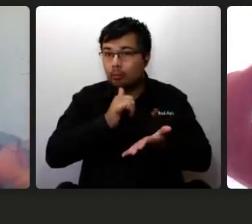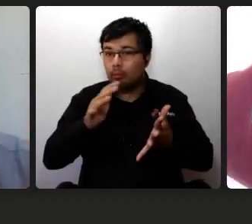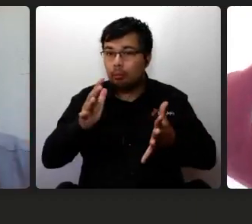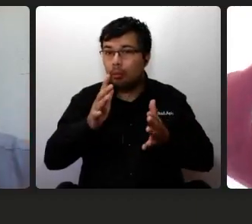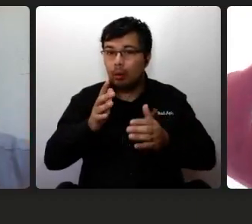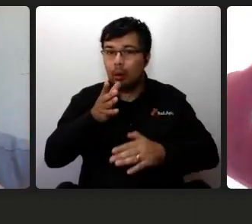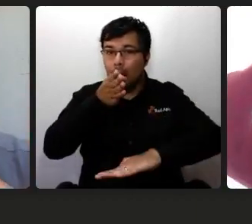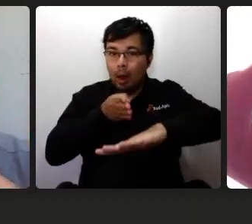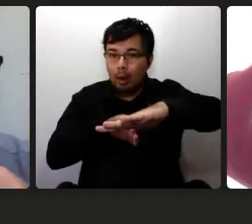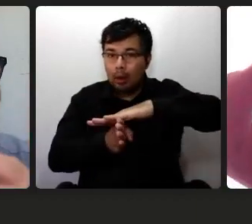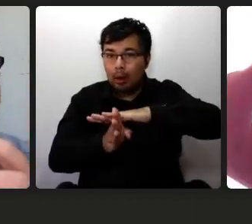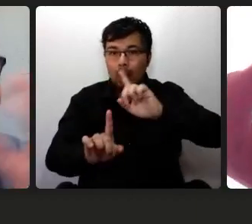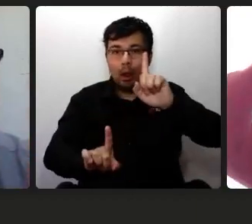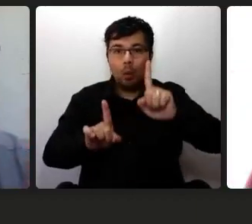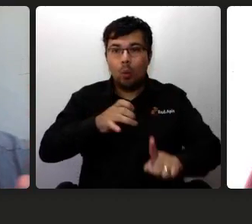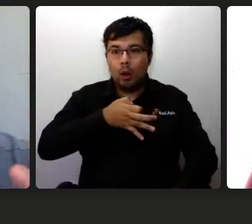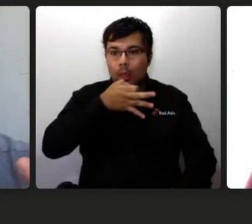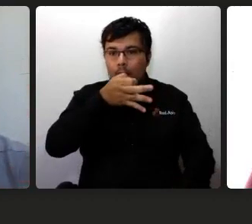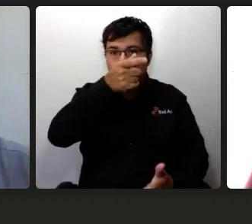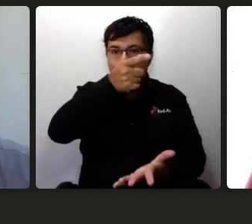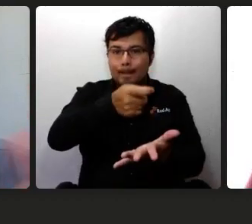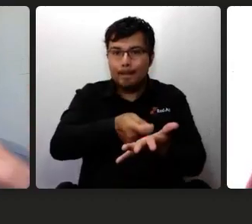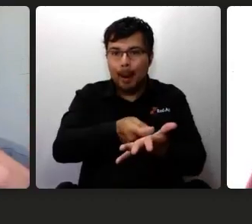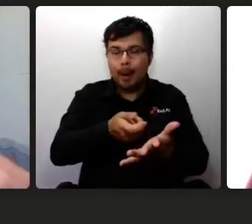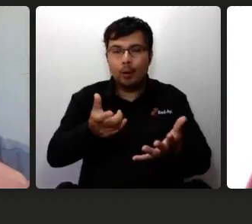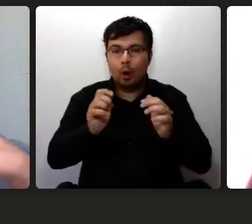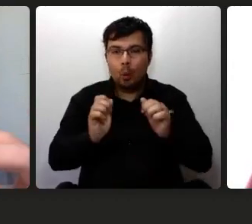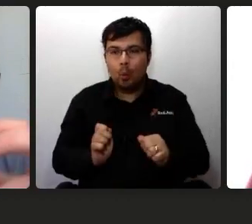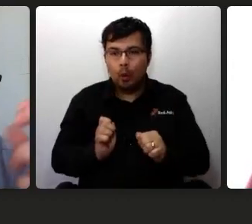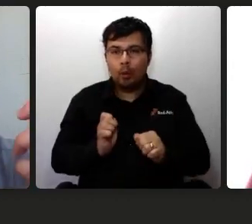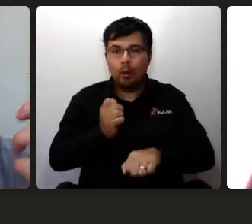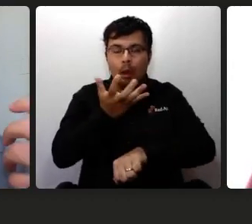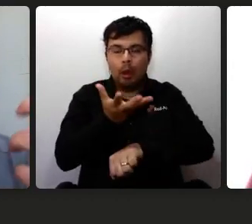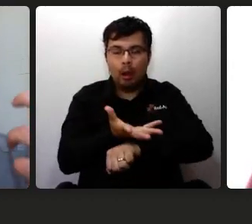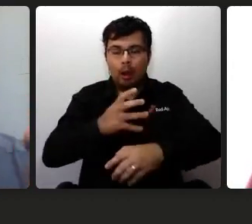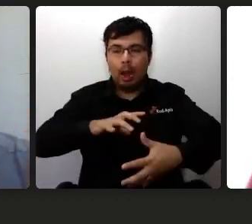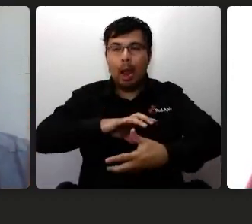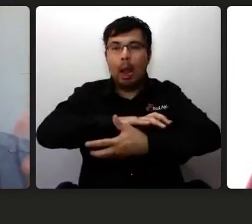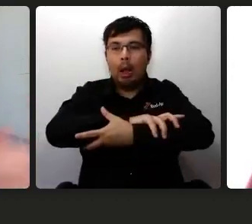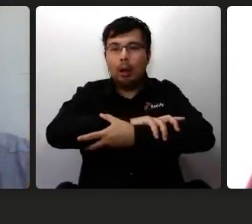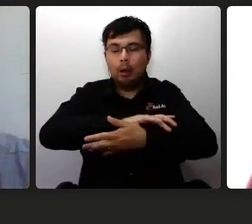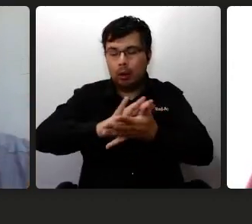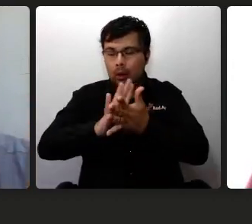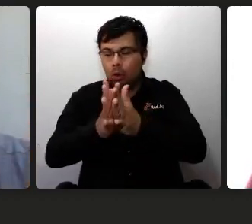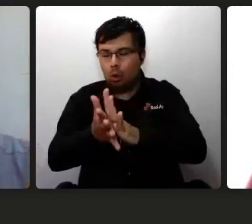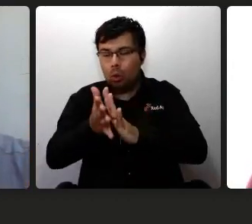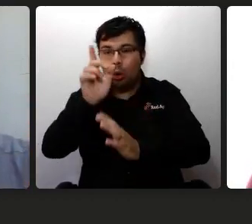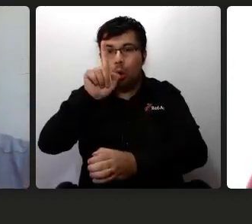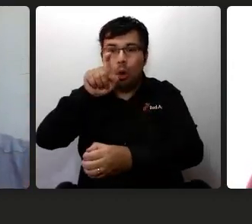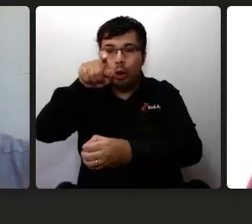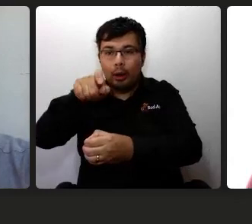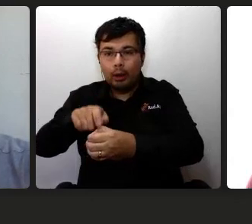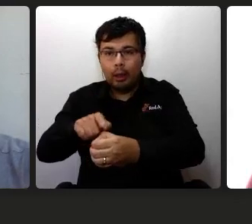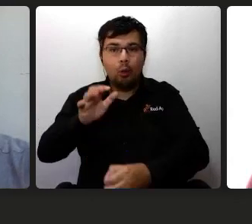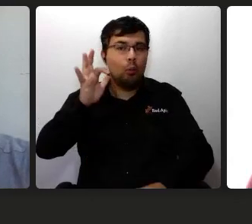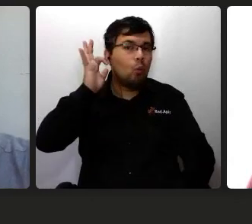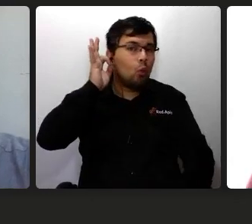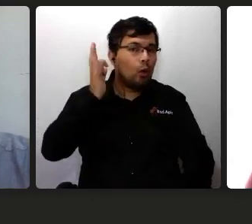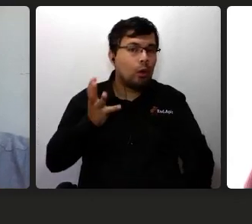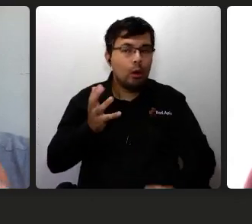acceder, ¿no? Hay algunas que decías que las pagas. ¿Qué podemos encontrar tanto en Aliados como en Todas Conectadas que nos puedan ayudar, obviamente, a nuestro